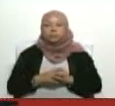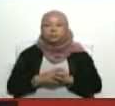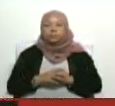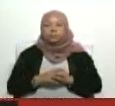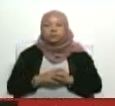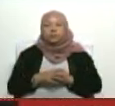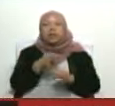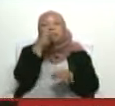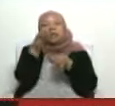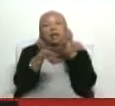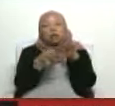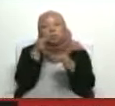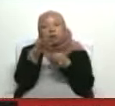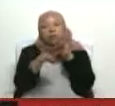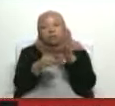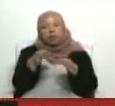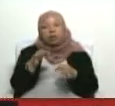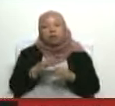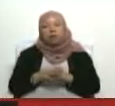describir